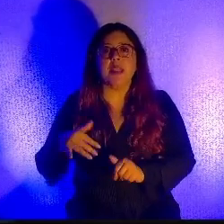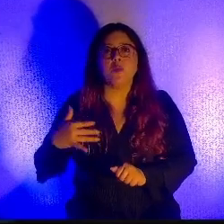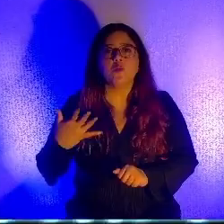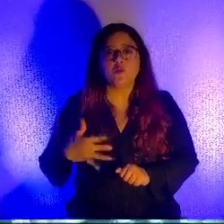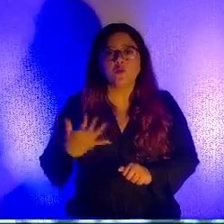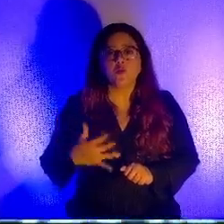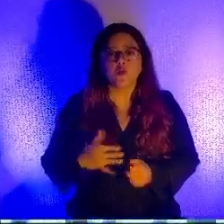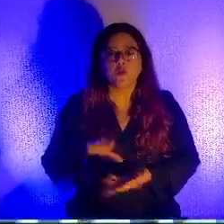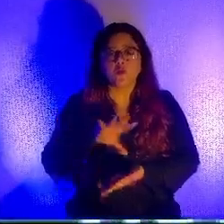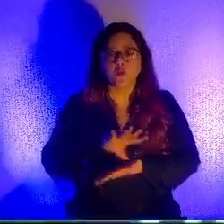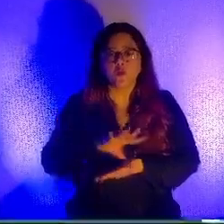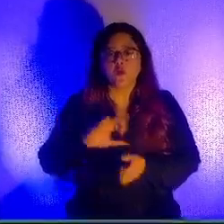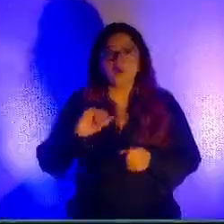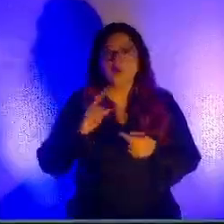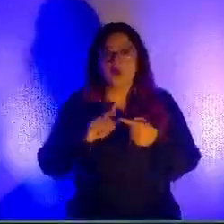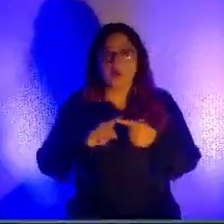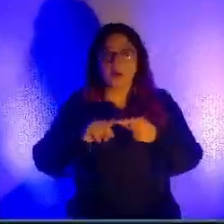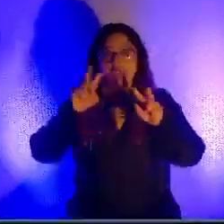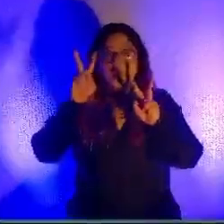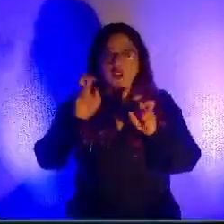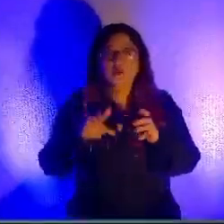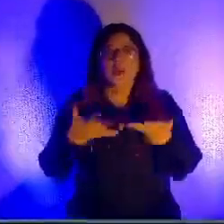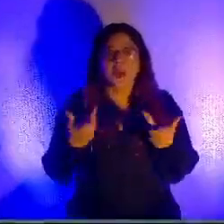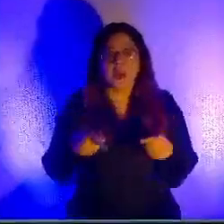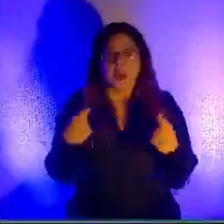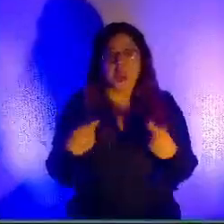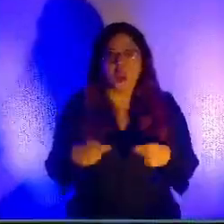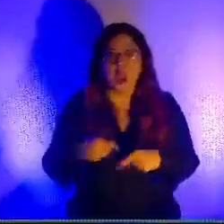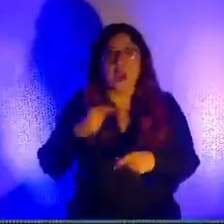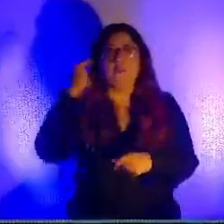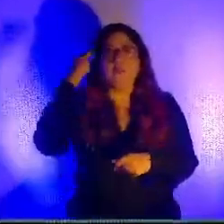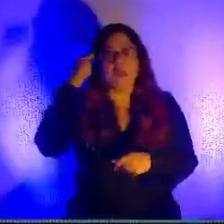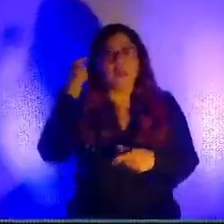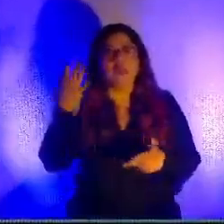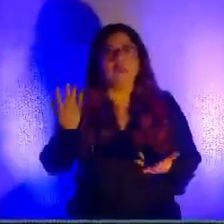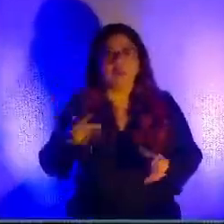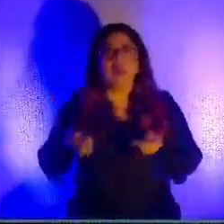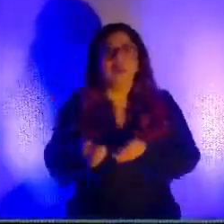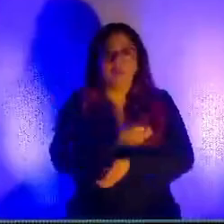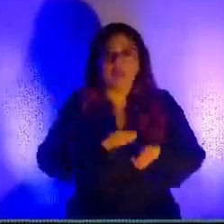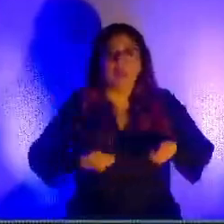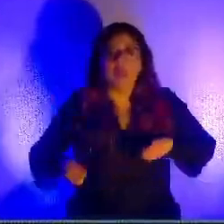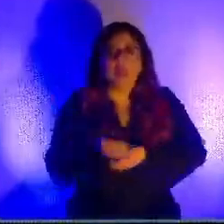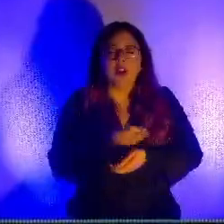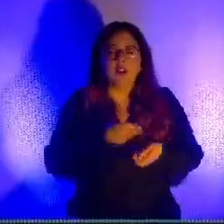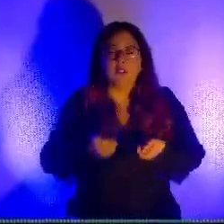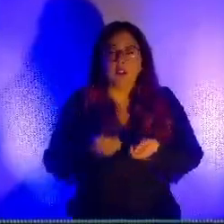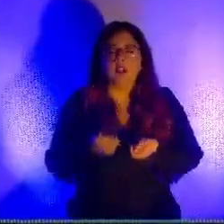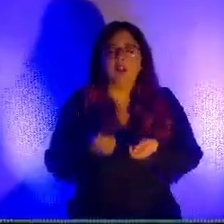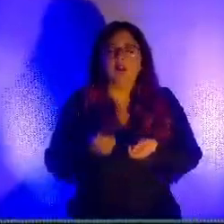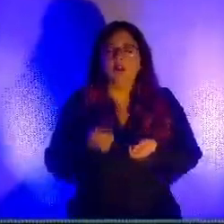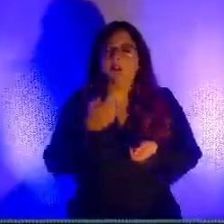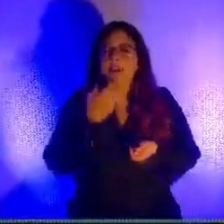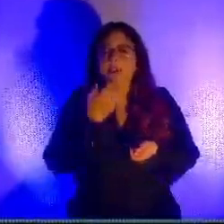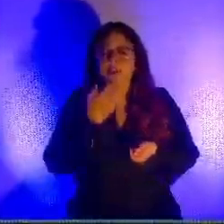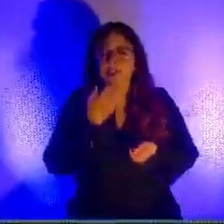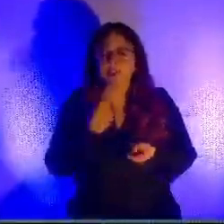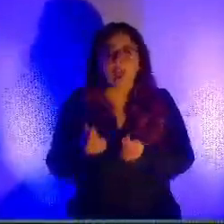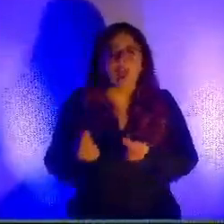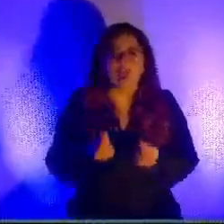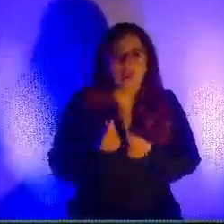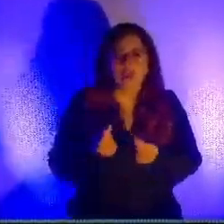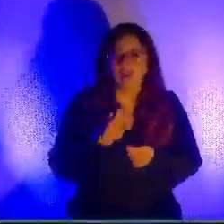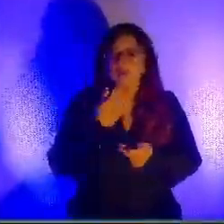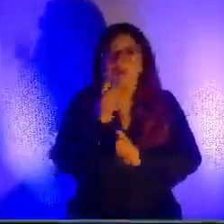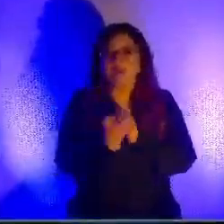para el país primero sobre la perspectiva de inversión creemos mucho en la economía creemos mucho en el mercado creemos